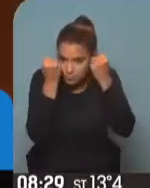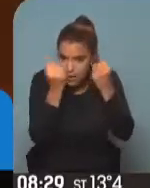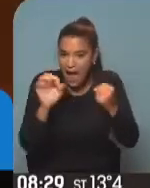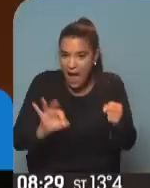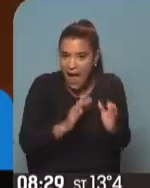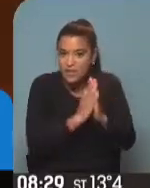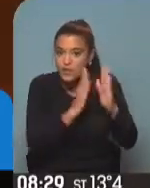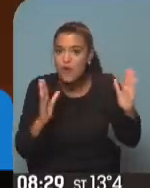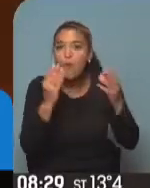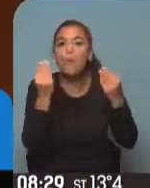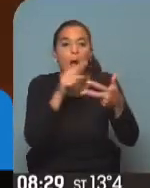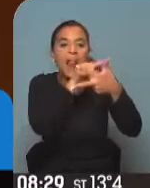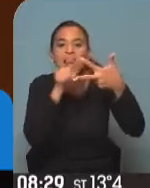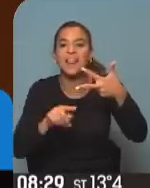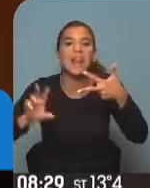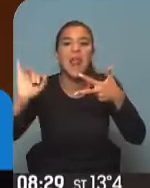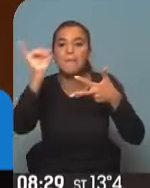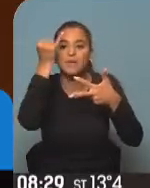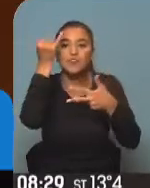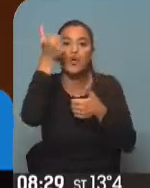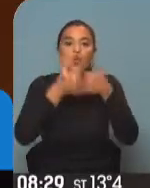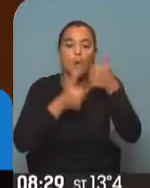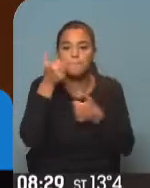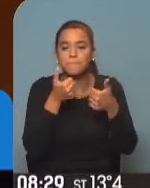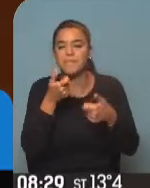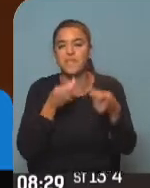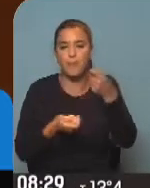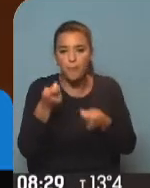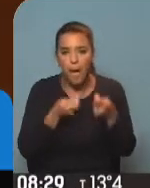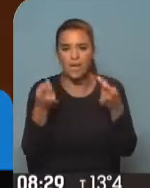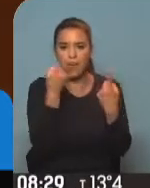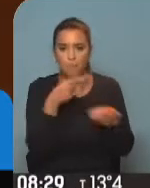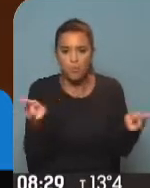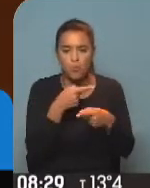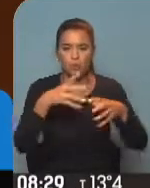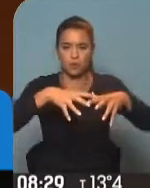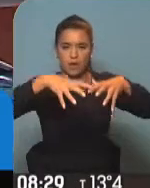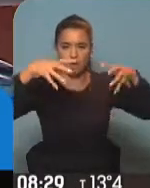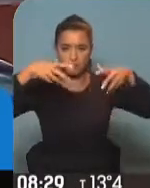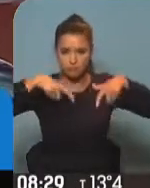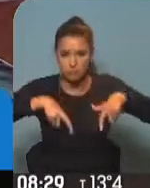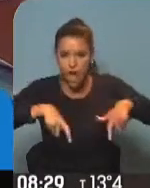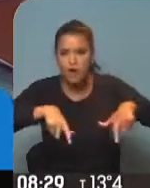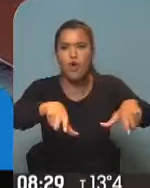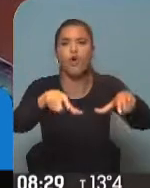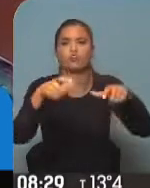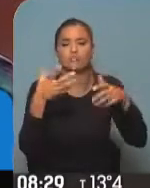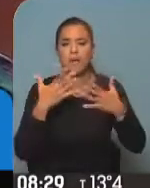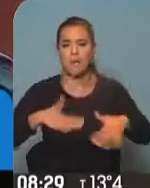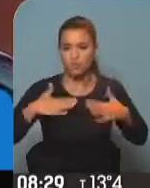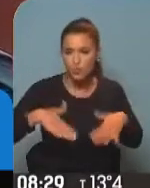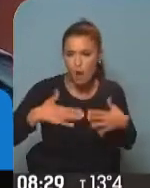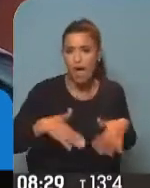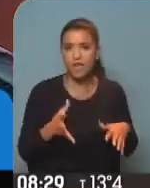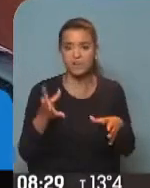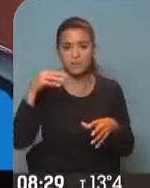ver que comparte es la mejor compiten en coreografía en música en carrozas en vestuario los integrantes